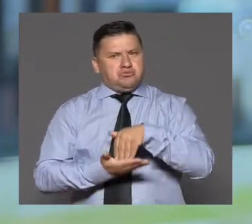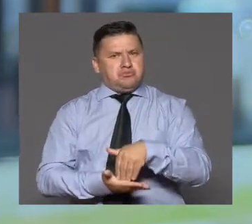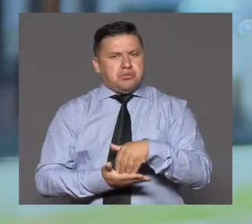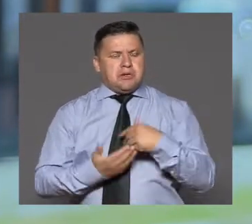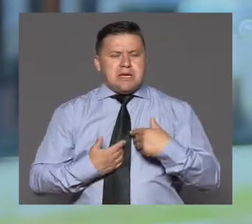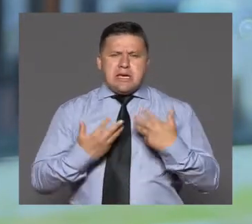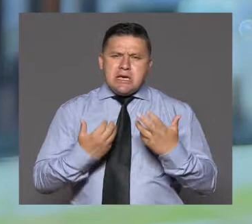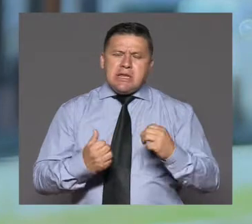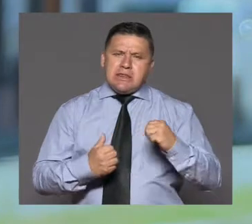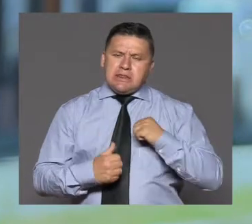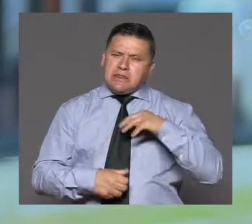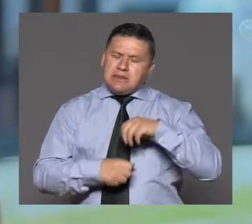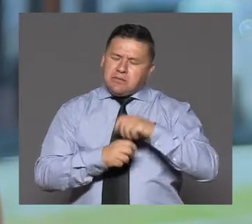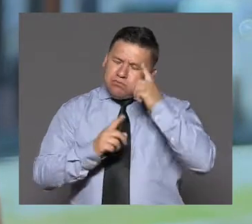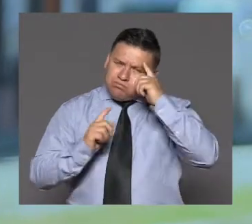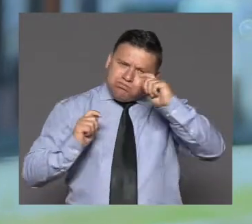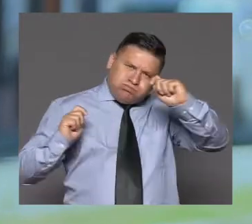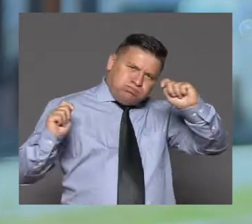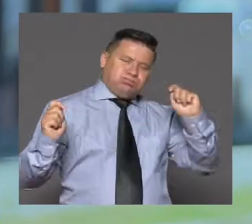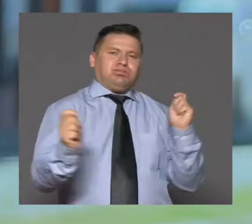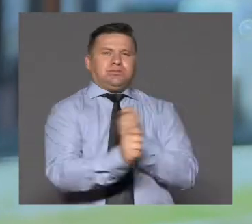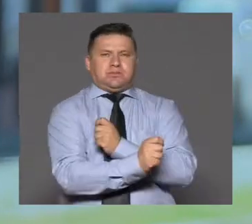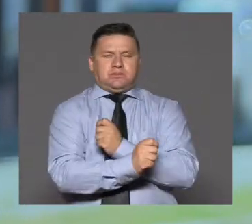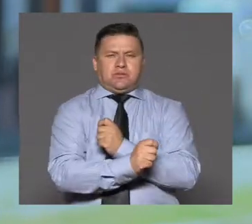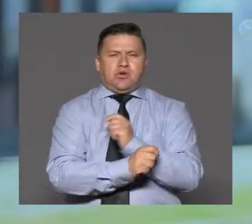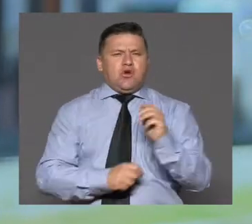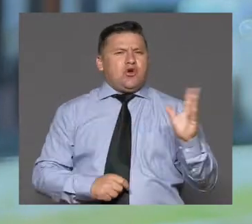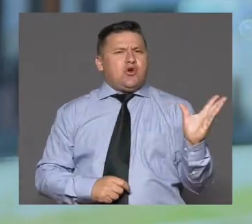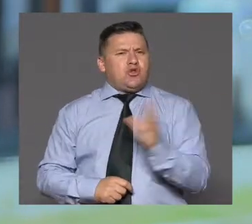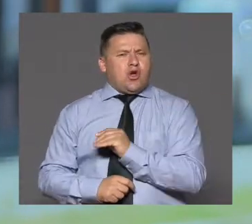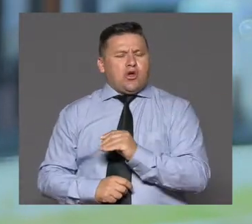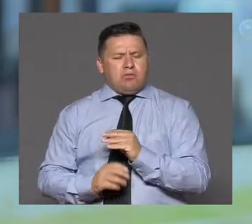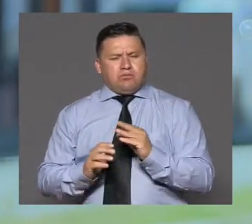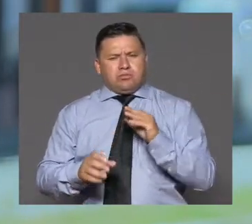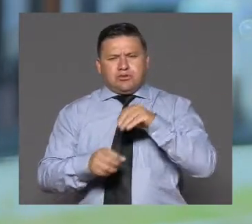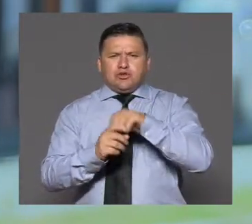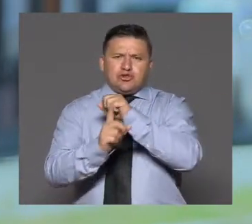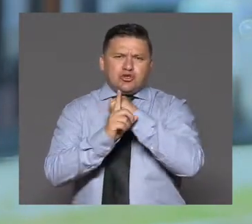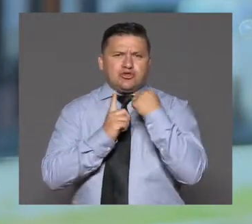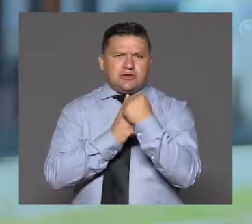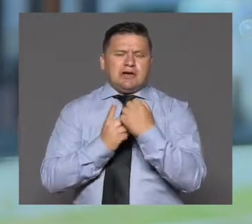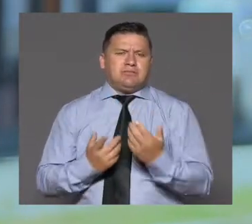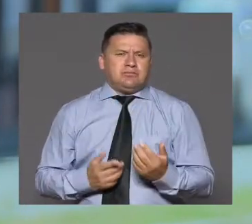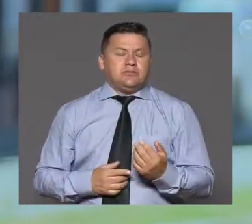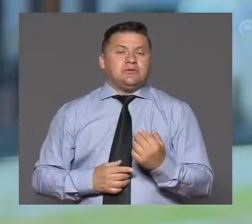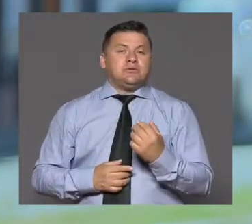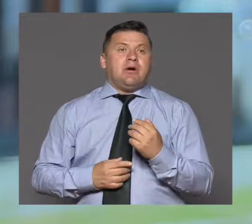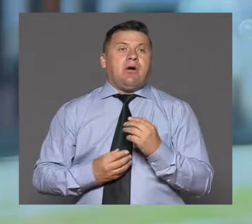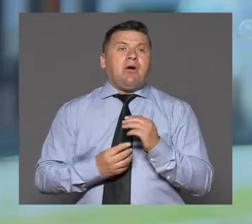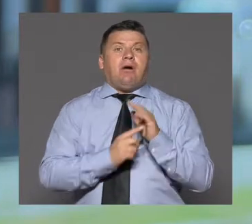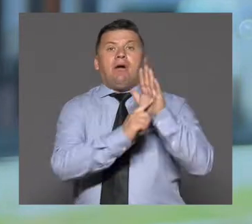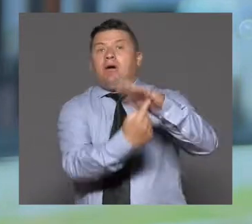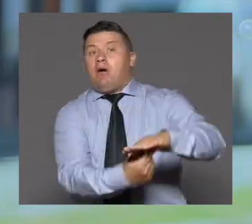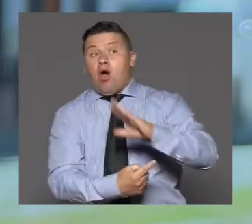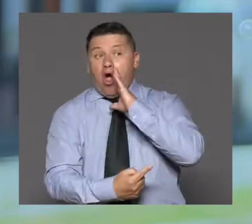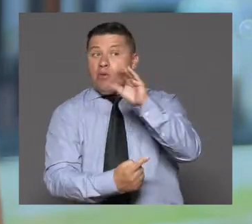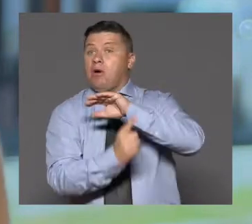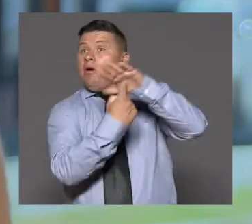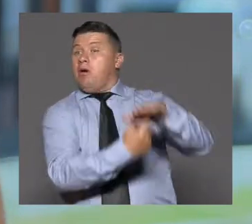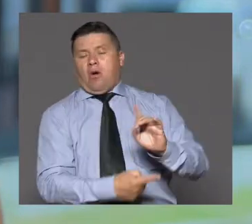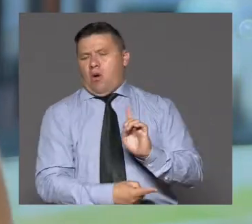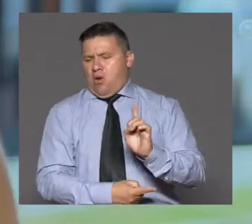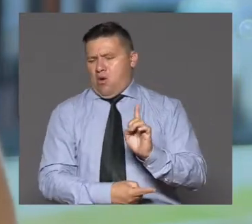hemos querido tener una transformación de todo el componente social, no excluyendo hombres,